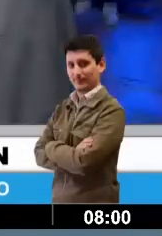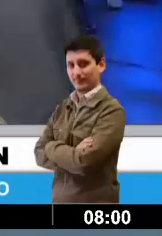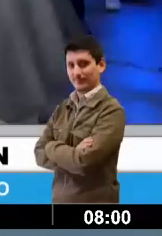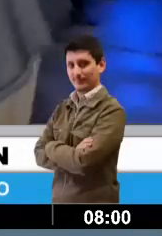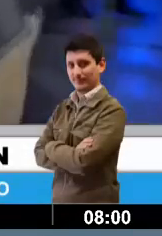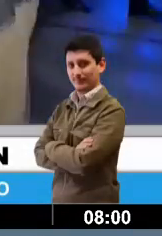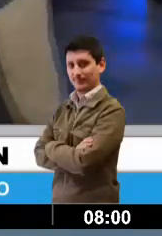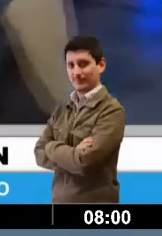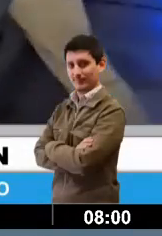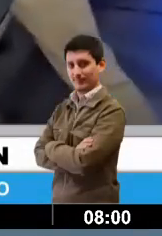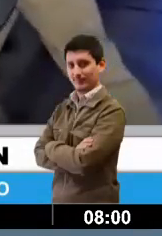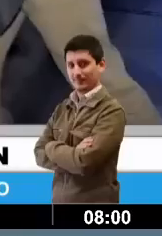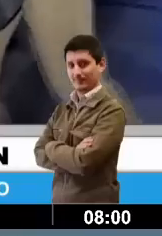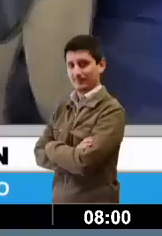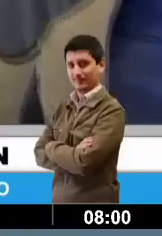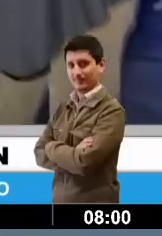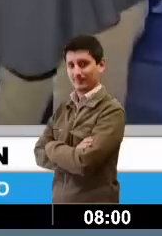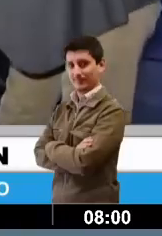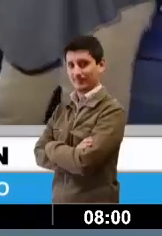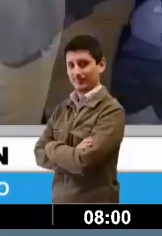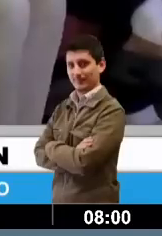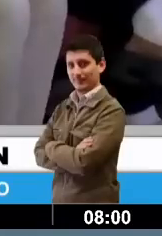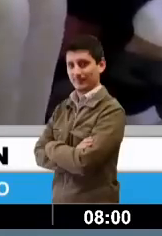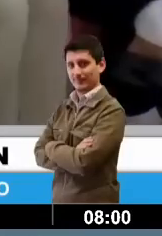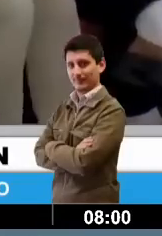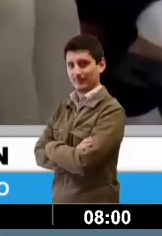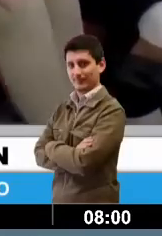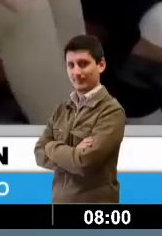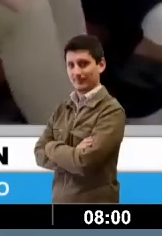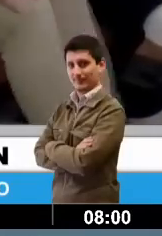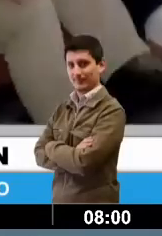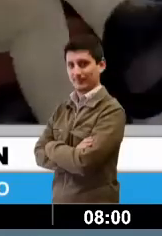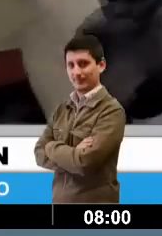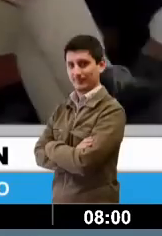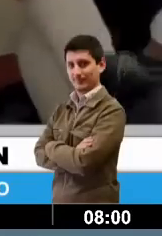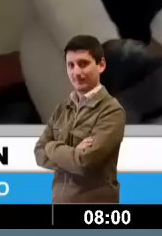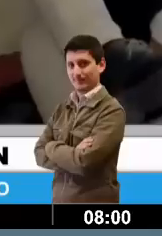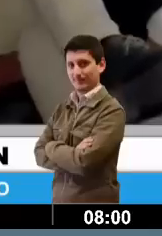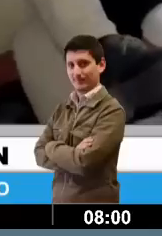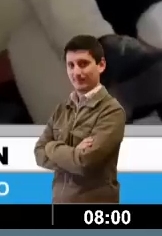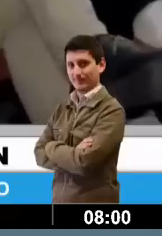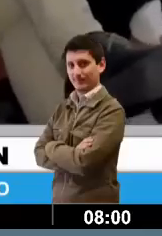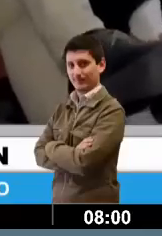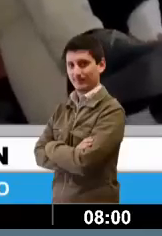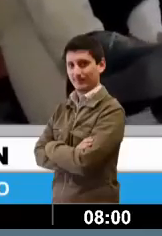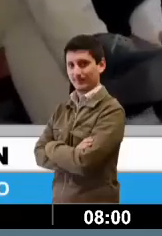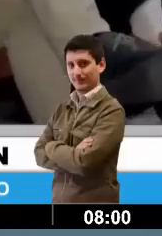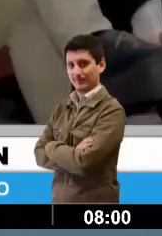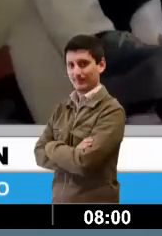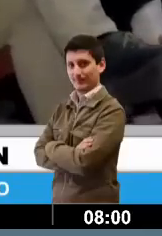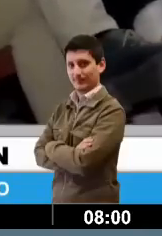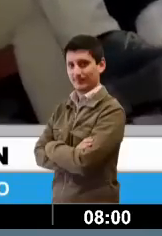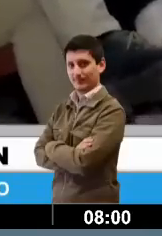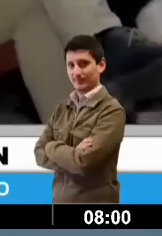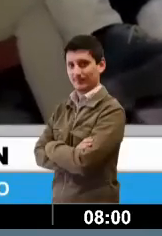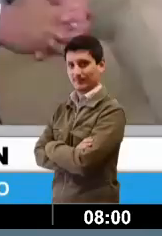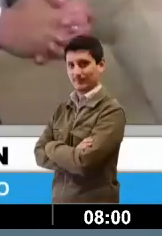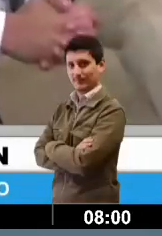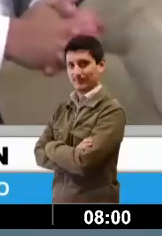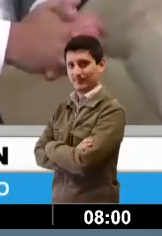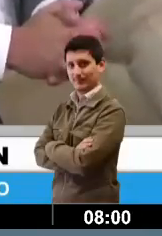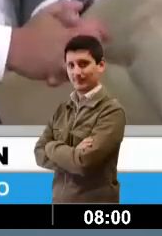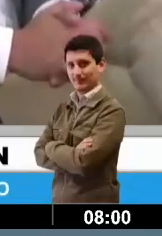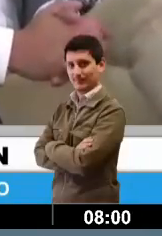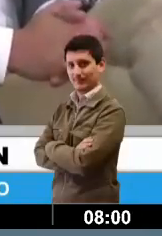dice, vamos a hacer un esfuerzo, hay que hacer un esfuerzo. Ahora, a lo mejor el esfuerzo no resulta, un esfuerzo político